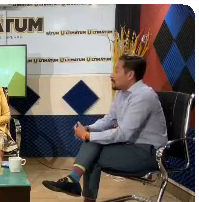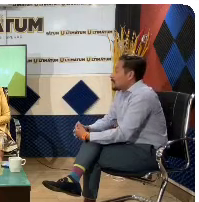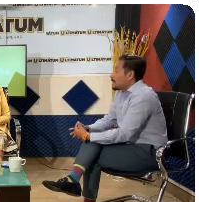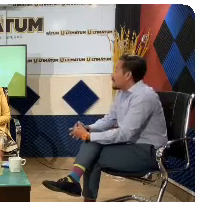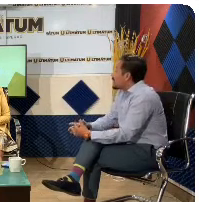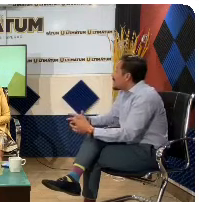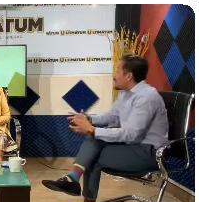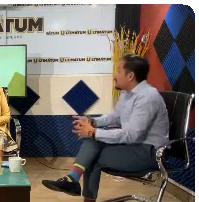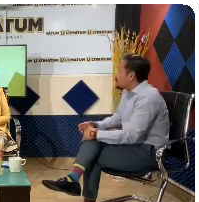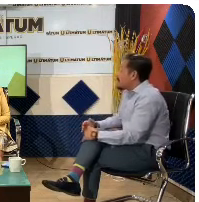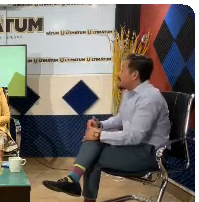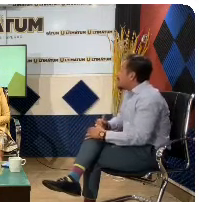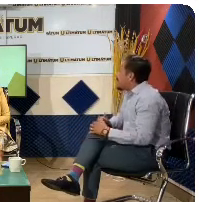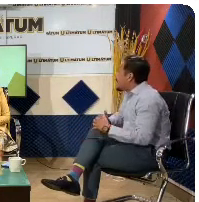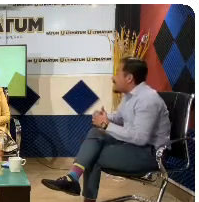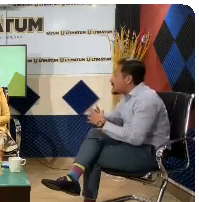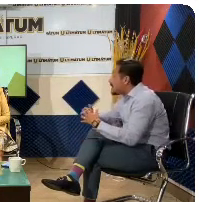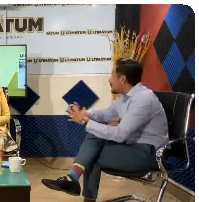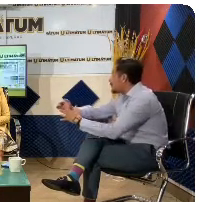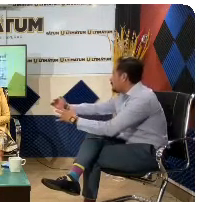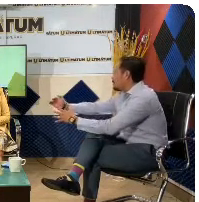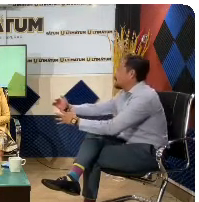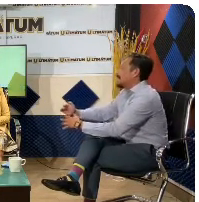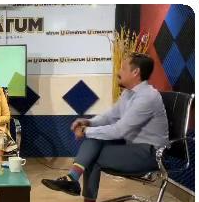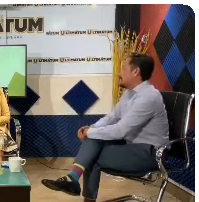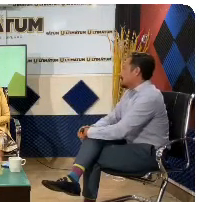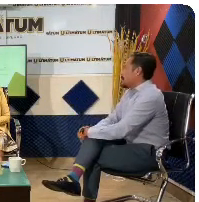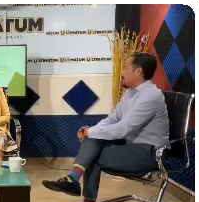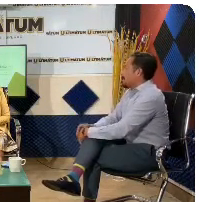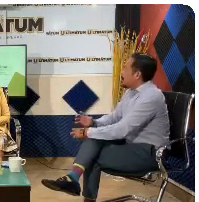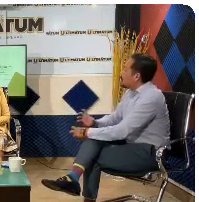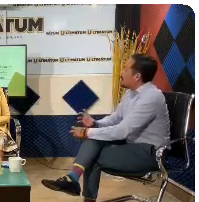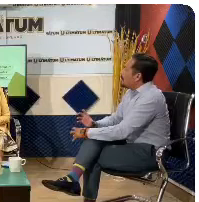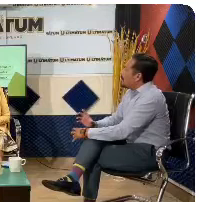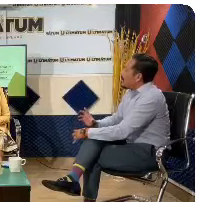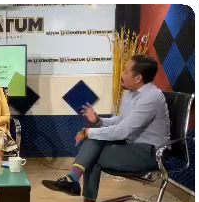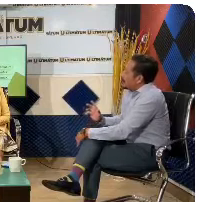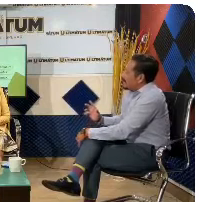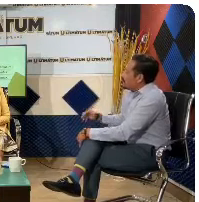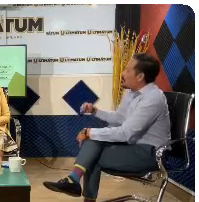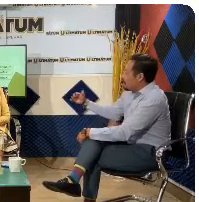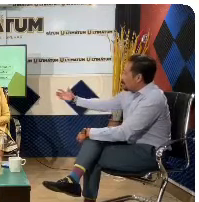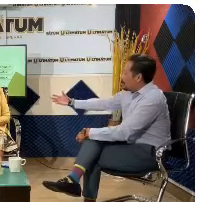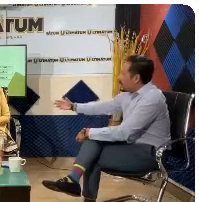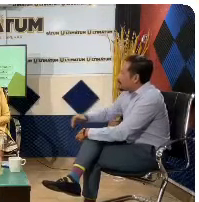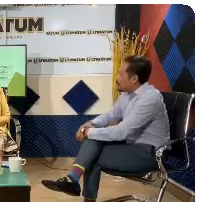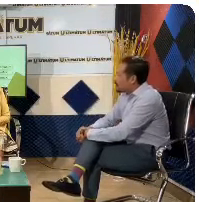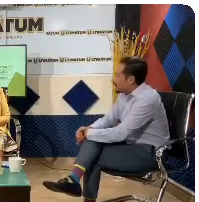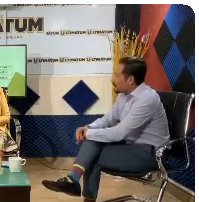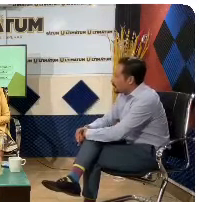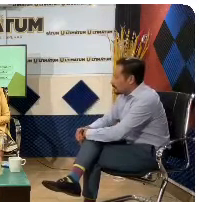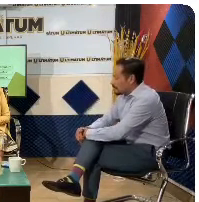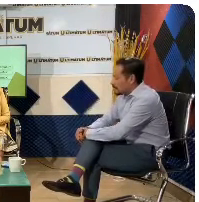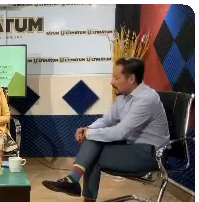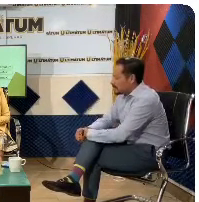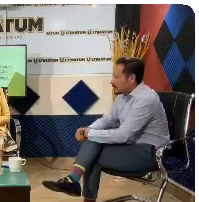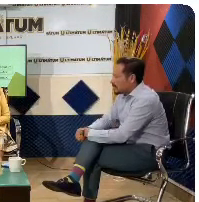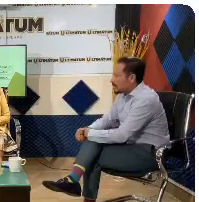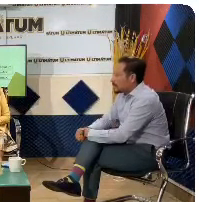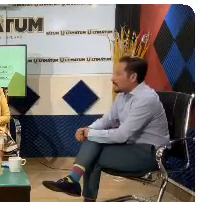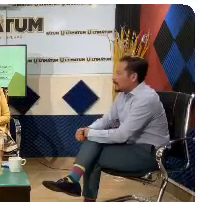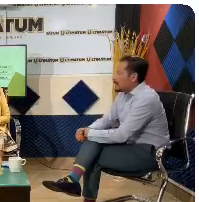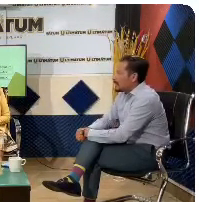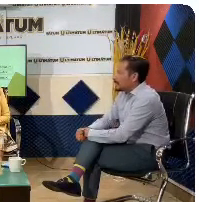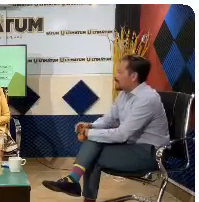creencias, no va a haber nada de eso. Lejanía total. Pero ahora tenemos la oportunidad, como bien nos decía la